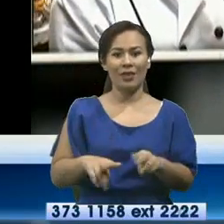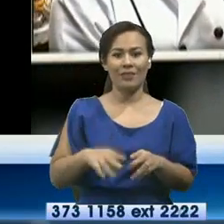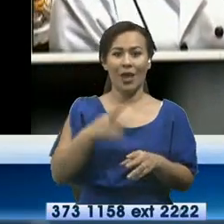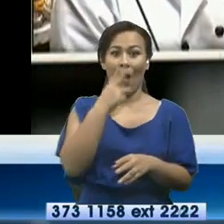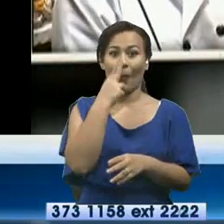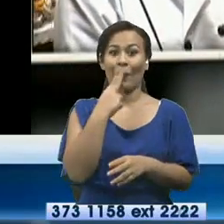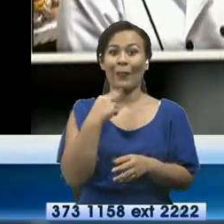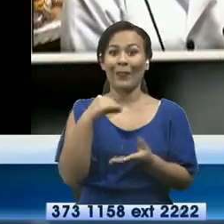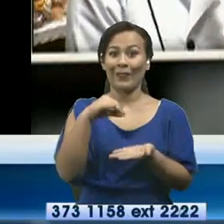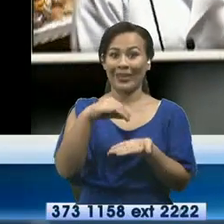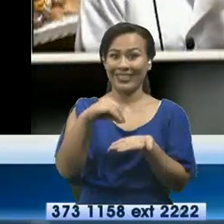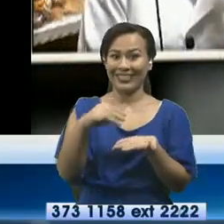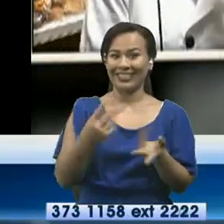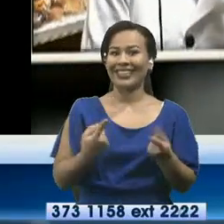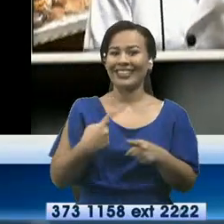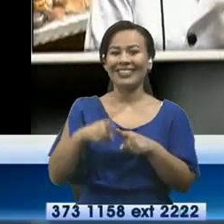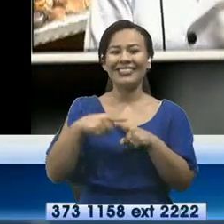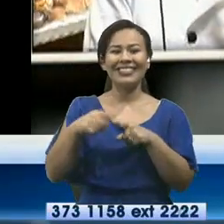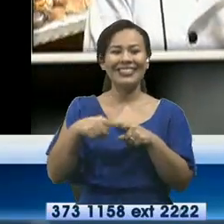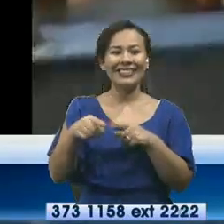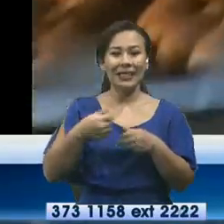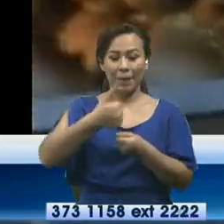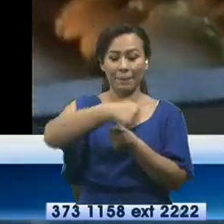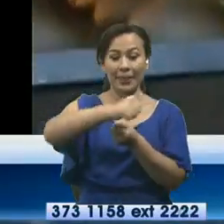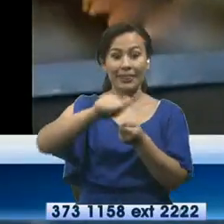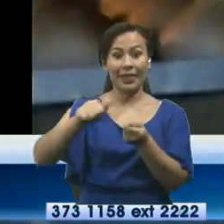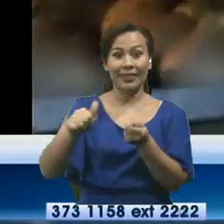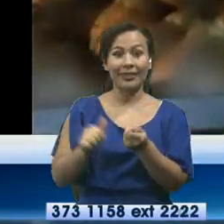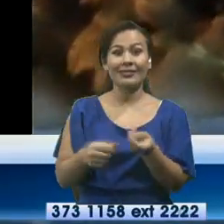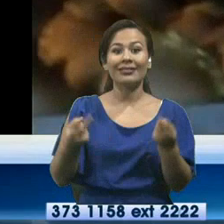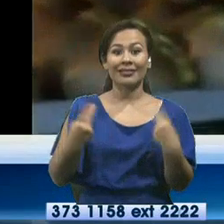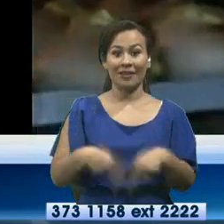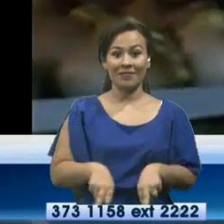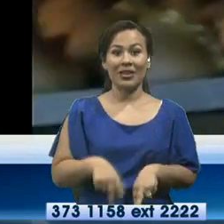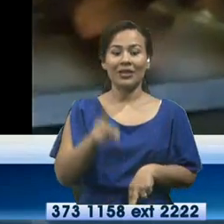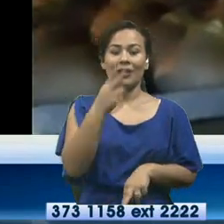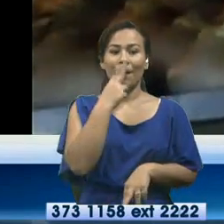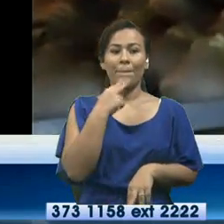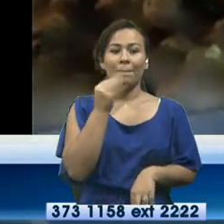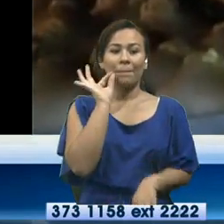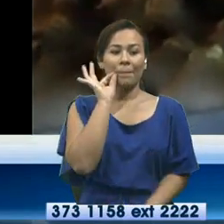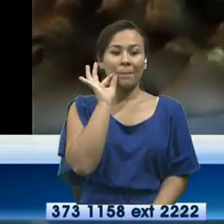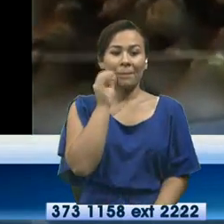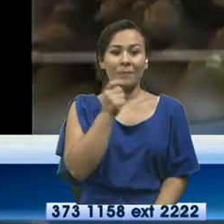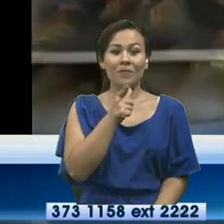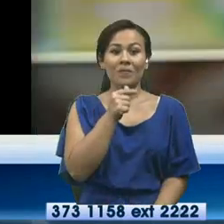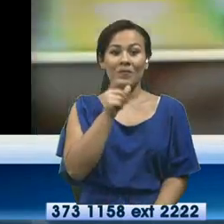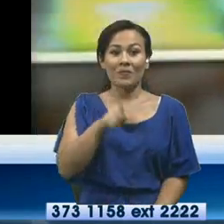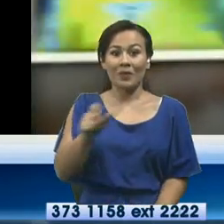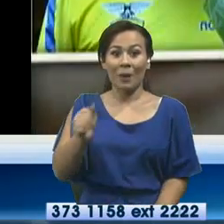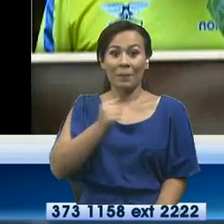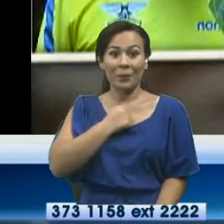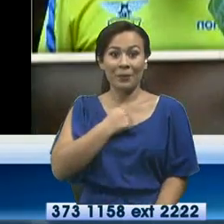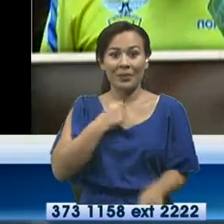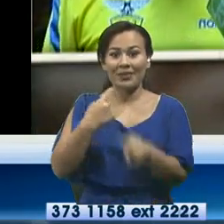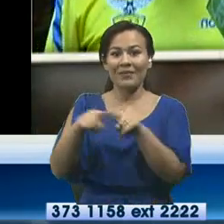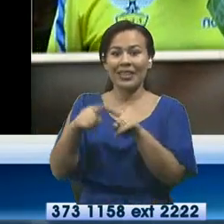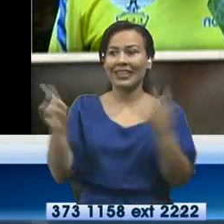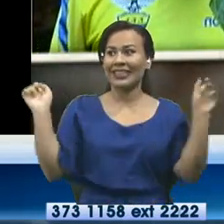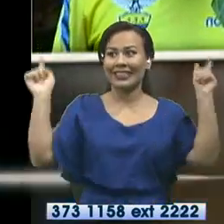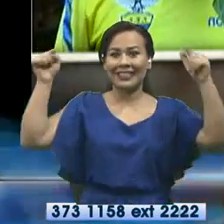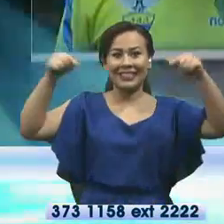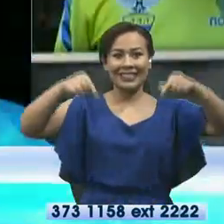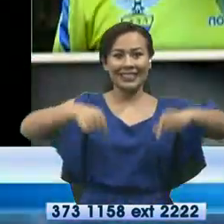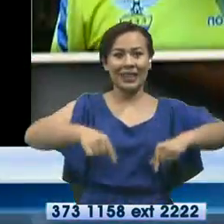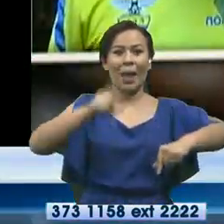dulce, hacemos una variedad de empanadas. El sabor del pan atrae a propios y extraños. Venir aquí a comprar los panes de